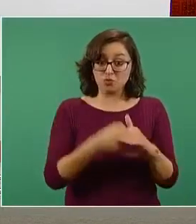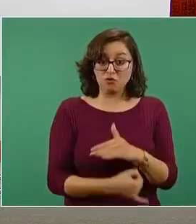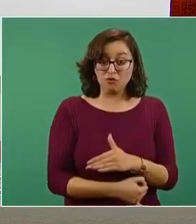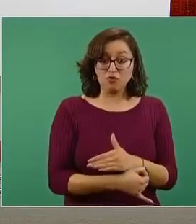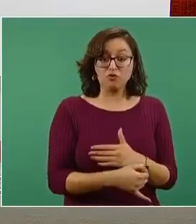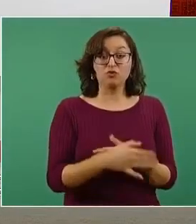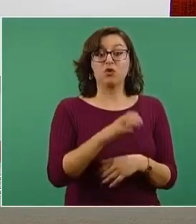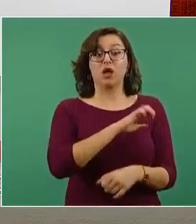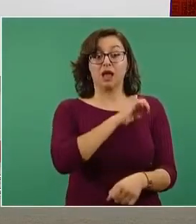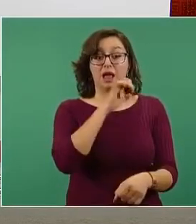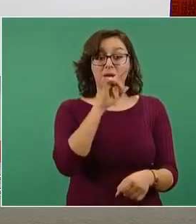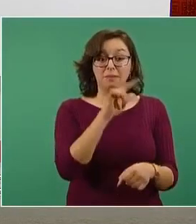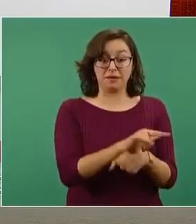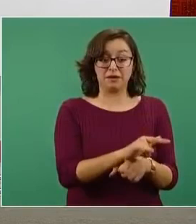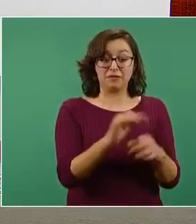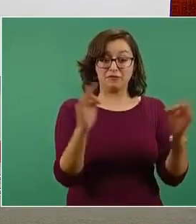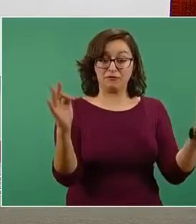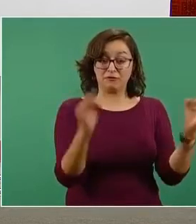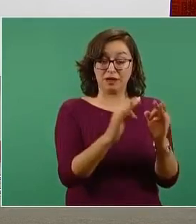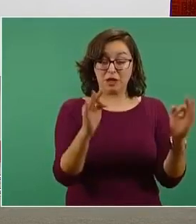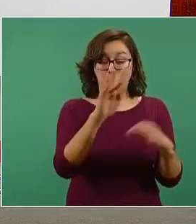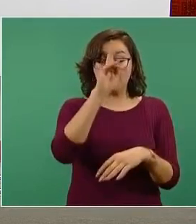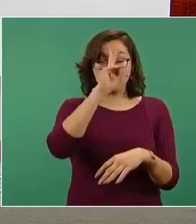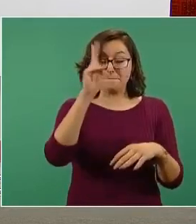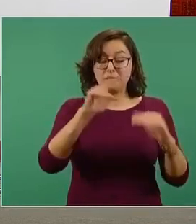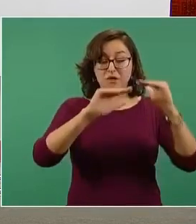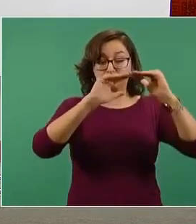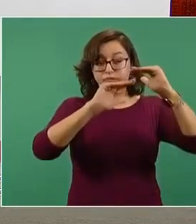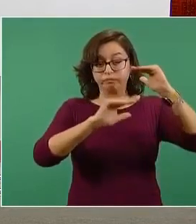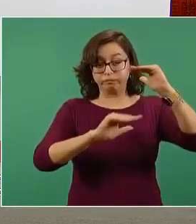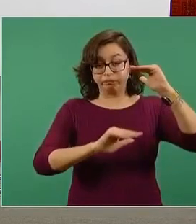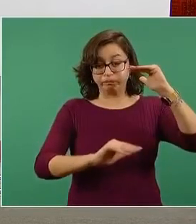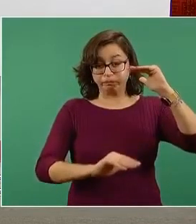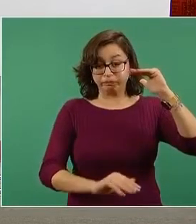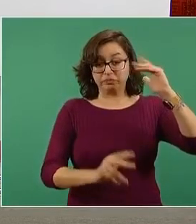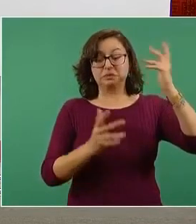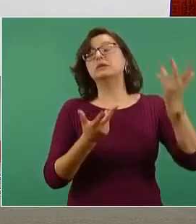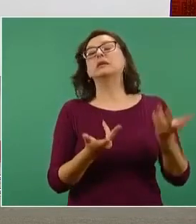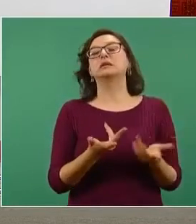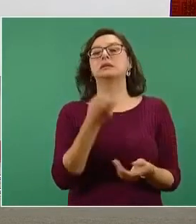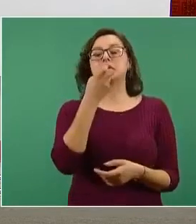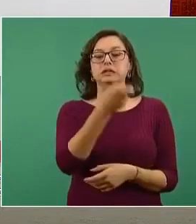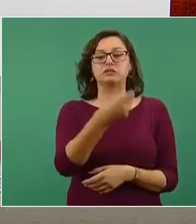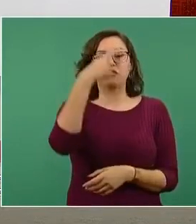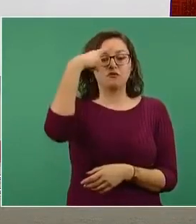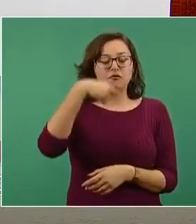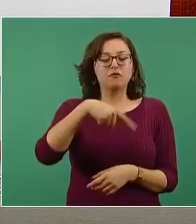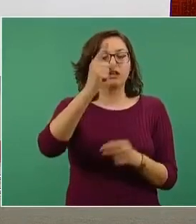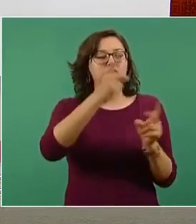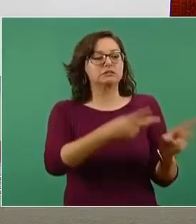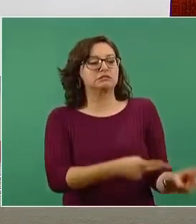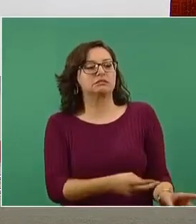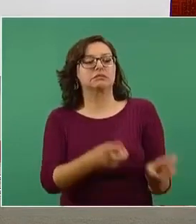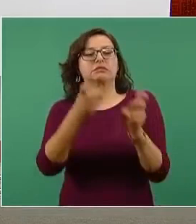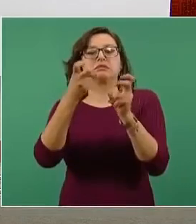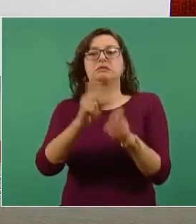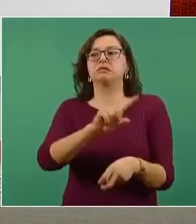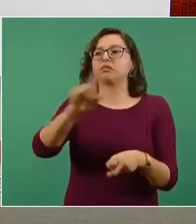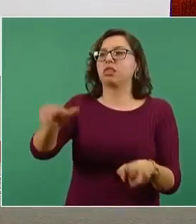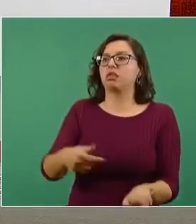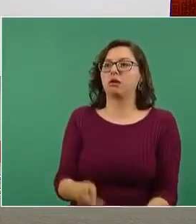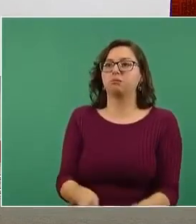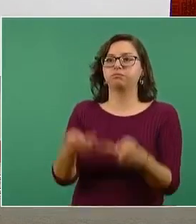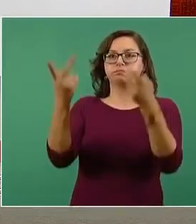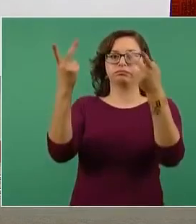herramientas específicas para la ultracongelación y la congelación, entonces no es tampoco un elemento que